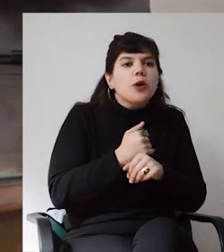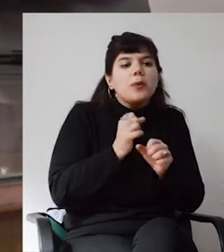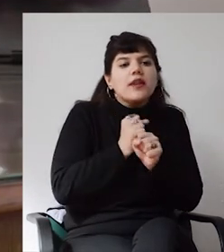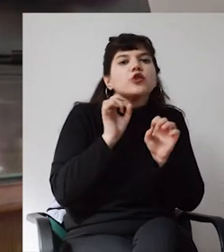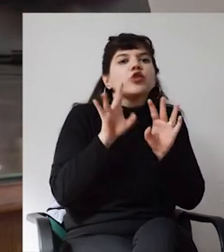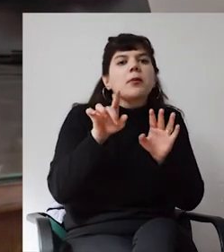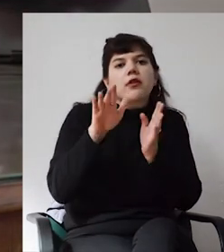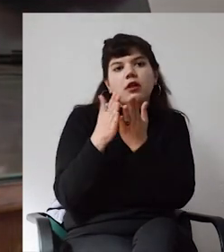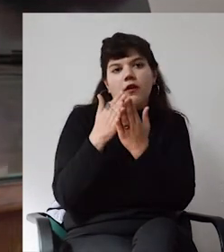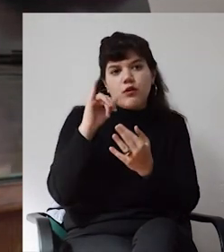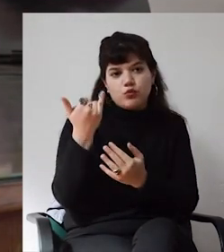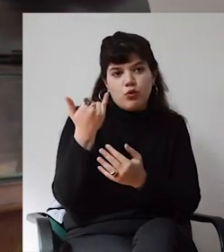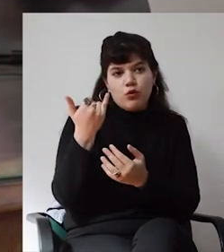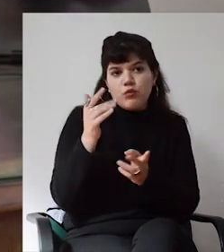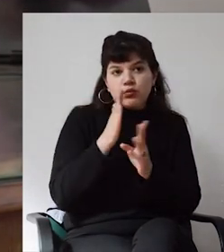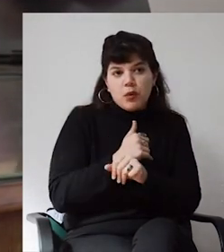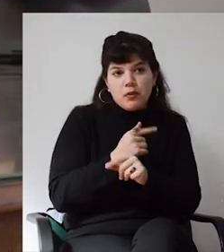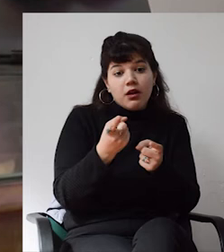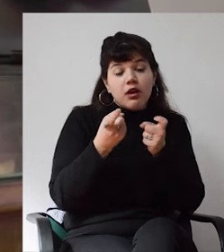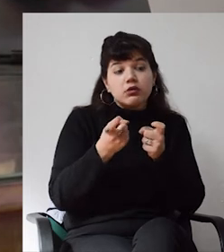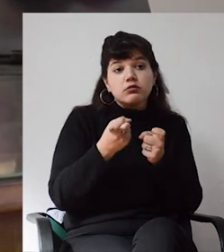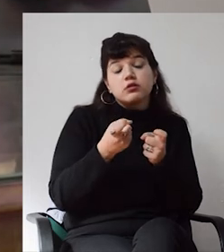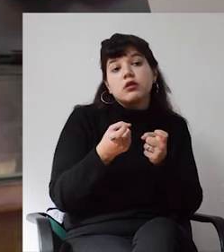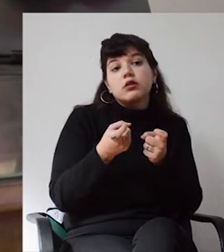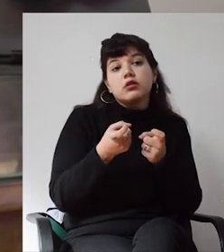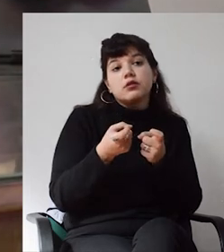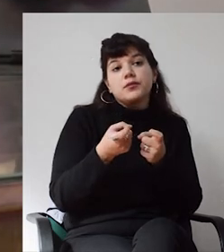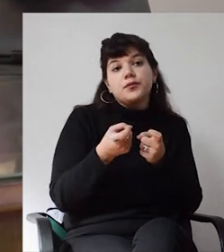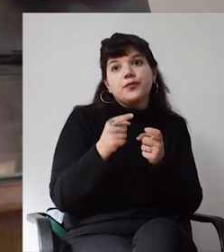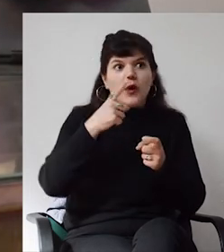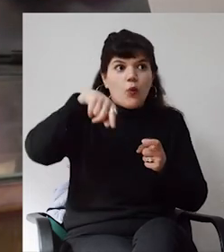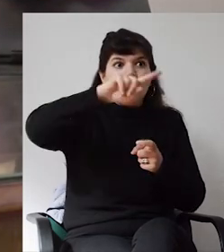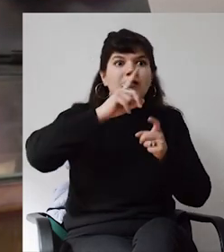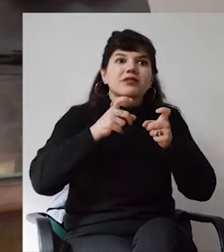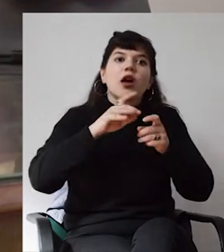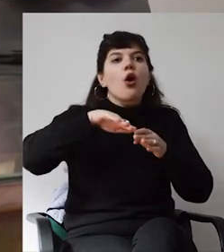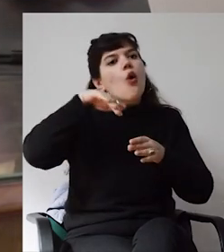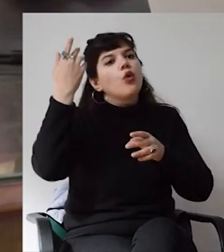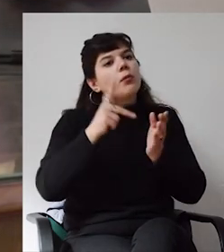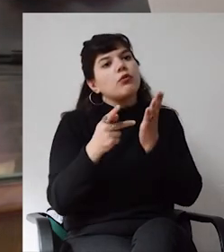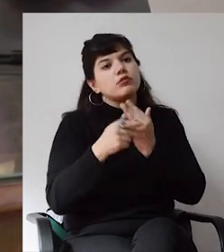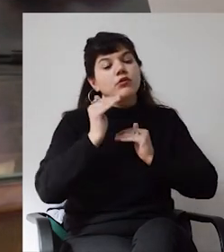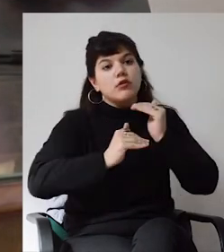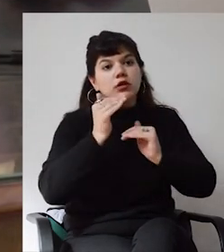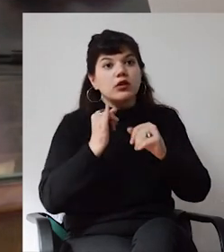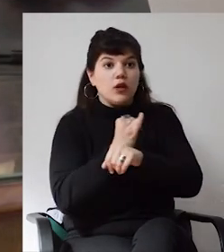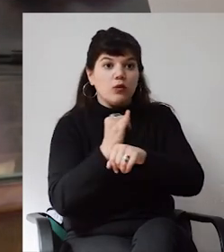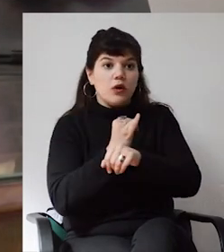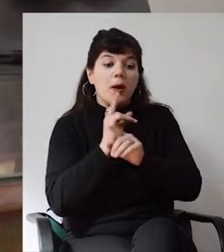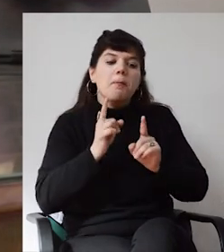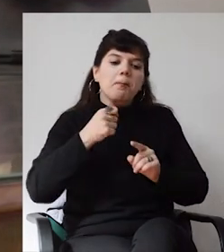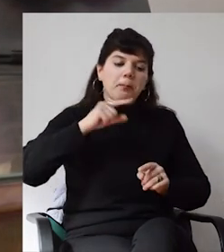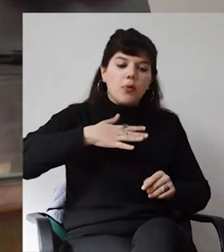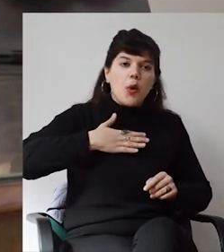puede trabajar solo con el libro azul. Se necesita, en el caso de ustedes, un proyecto de desarrollo institucional,